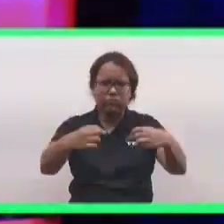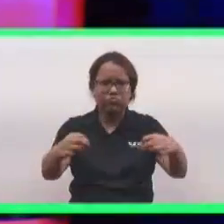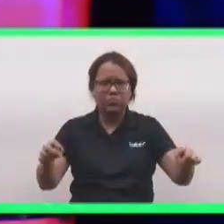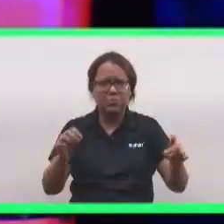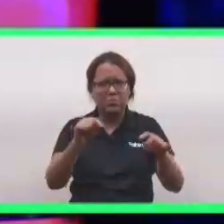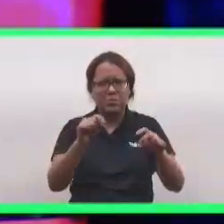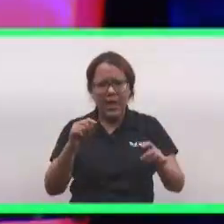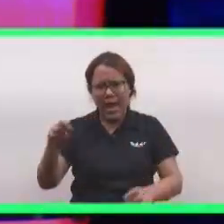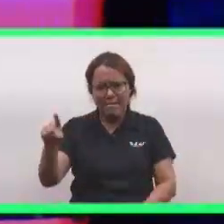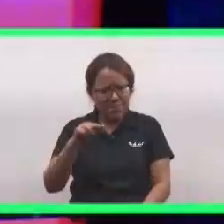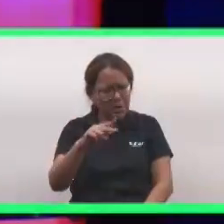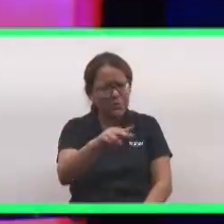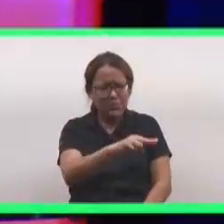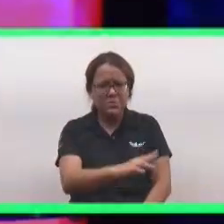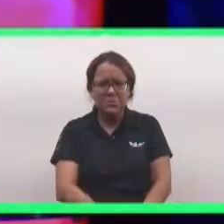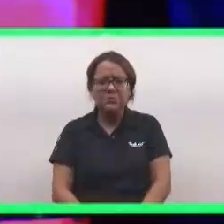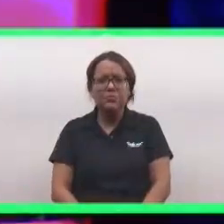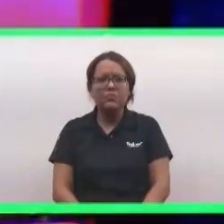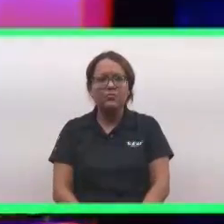diferentes. Amigos.